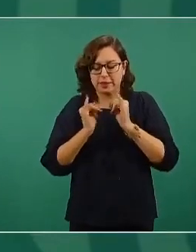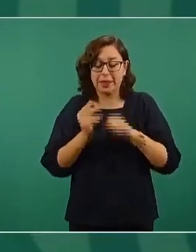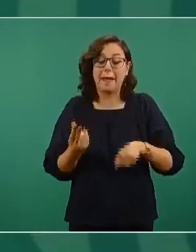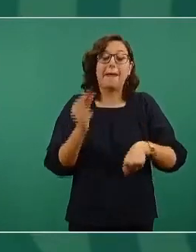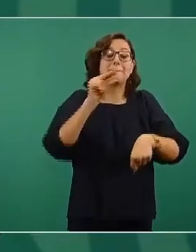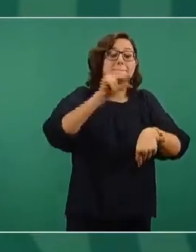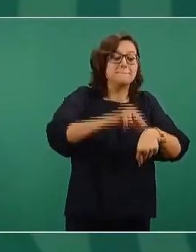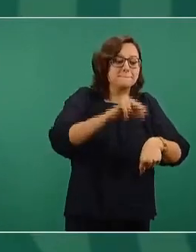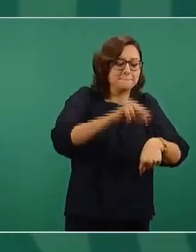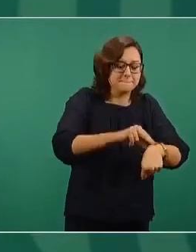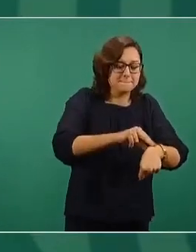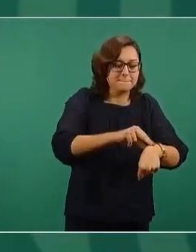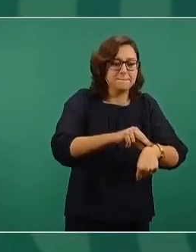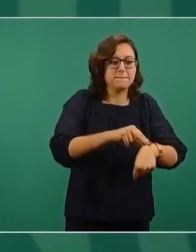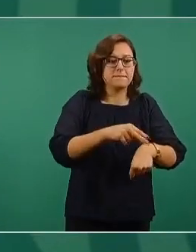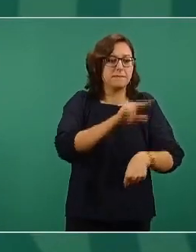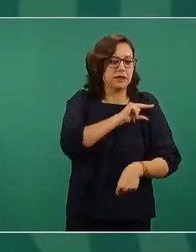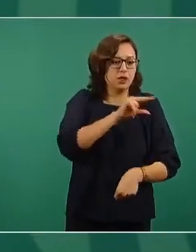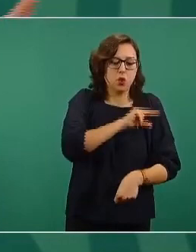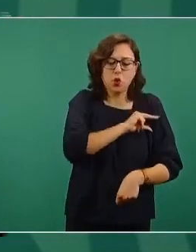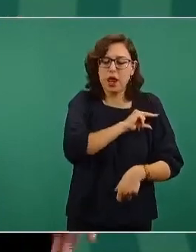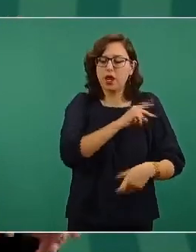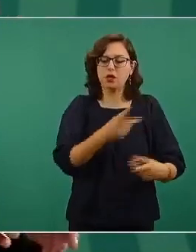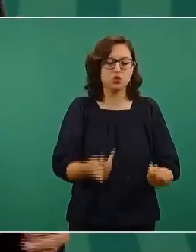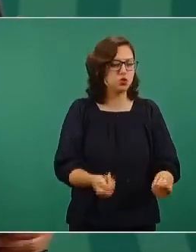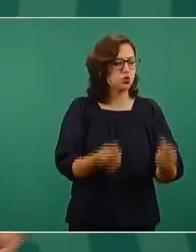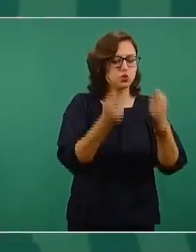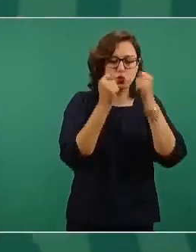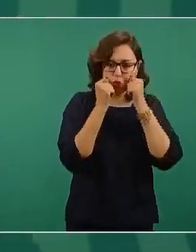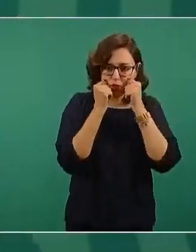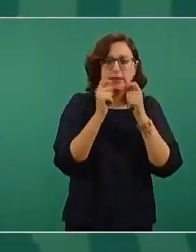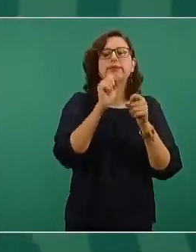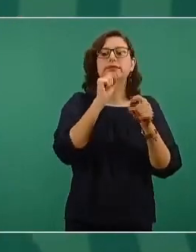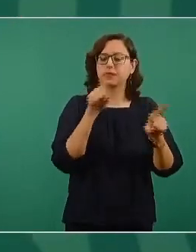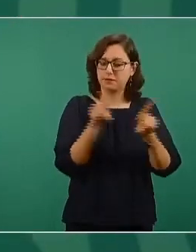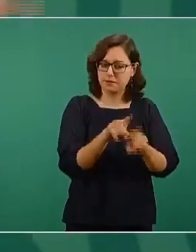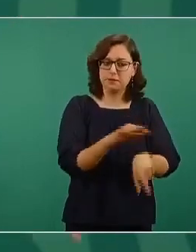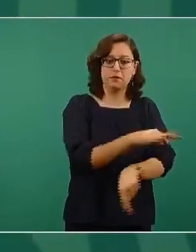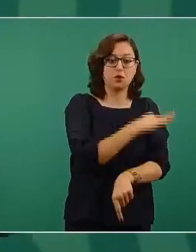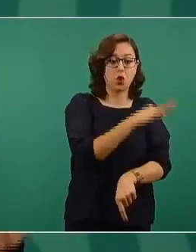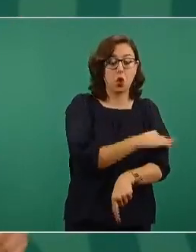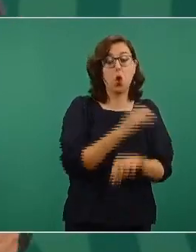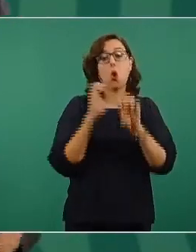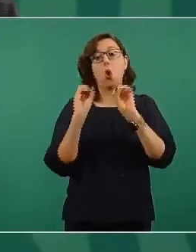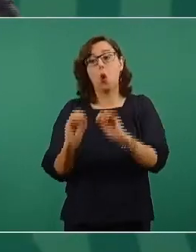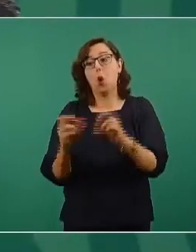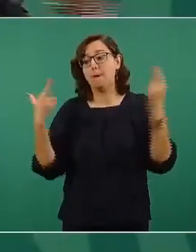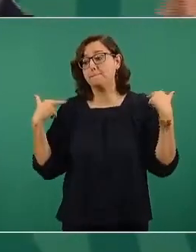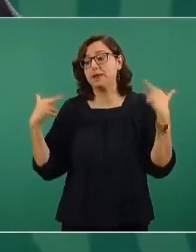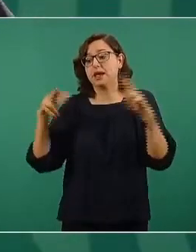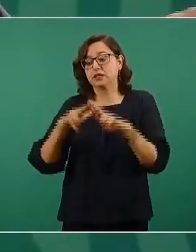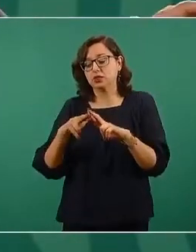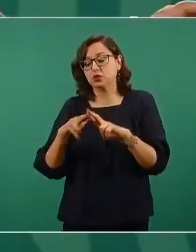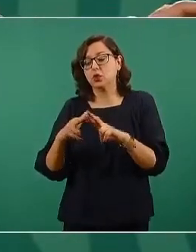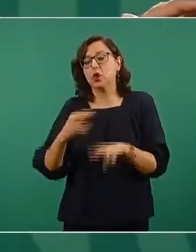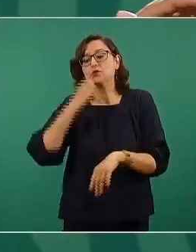o que los maestros den clases en escuelas particulares. No,